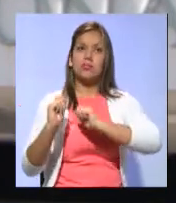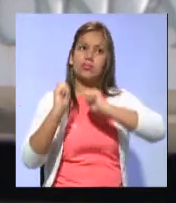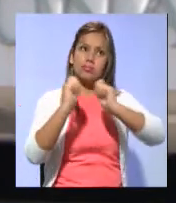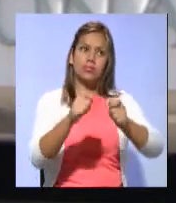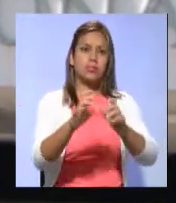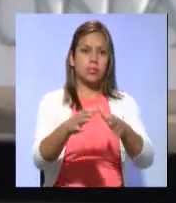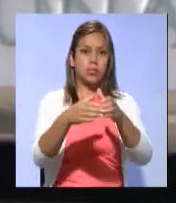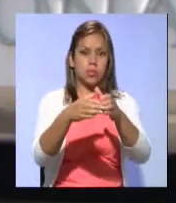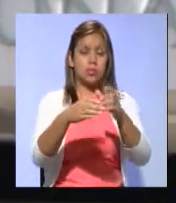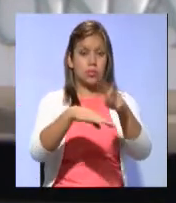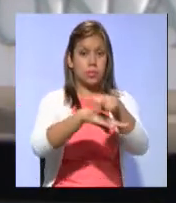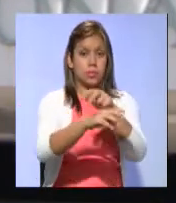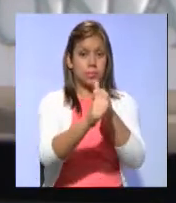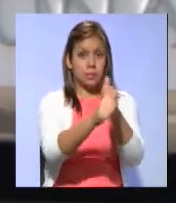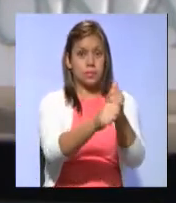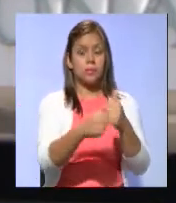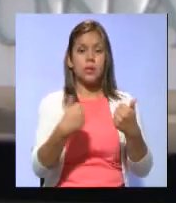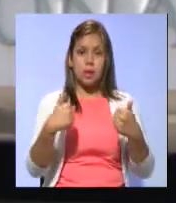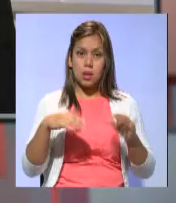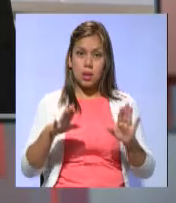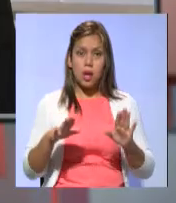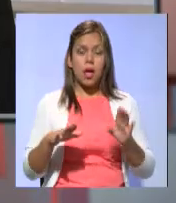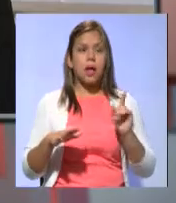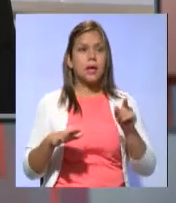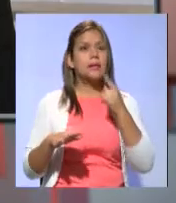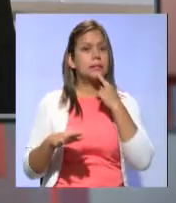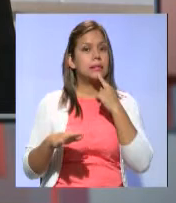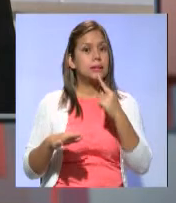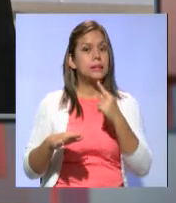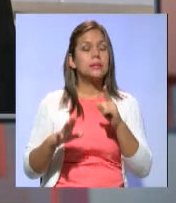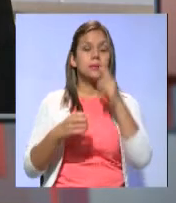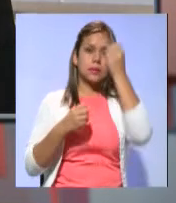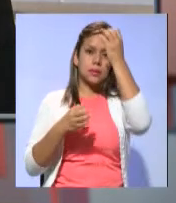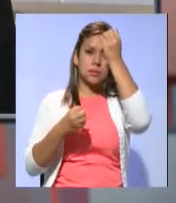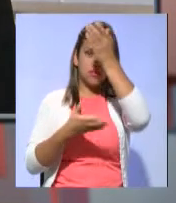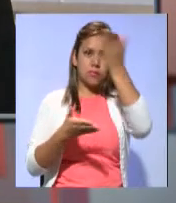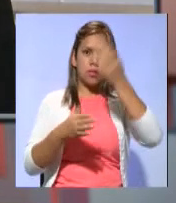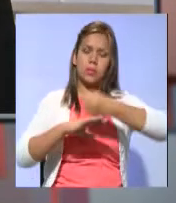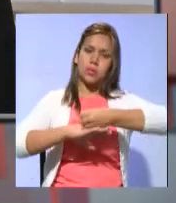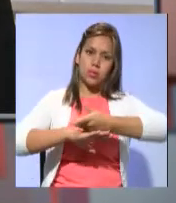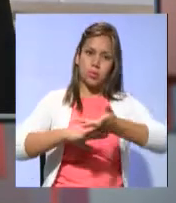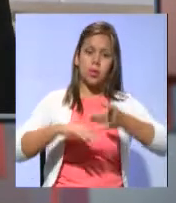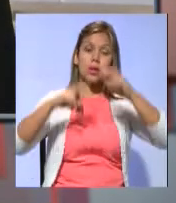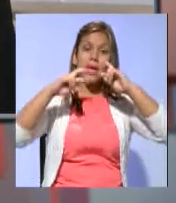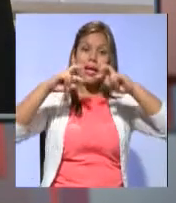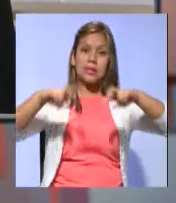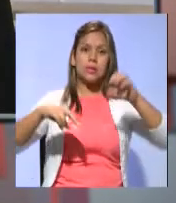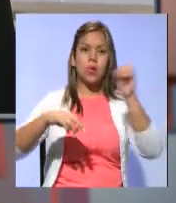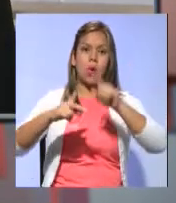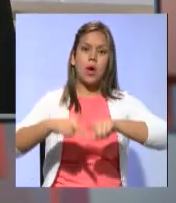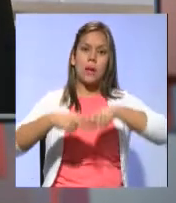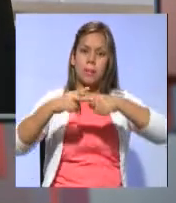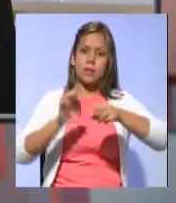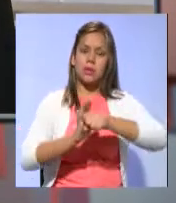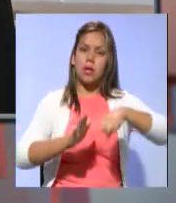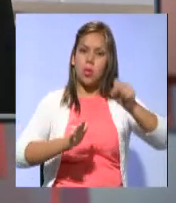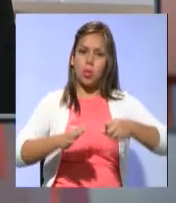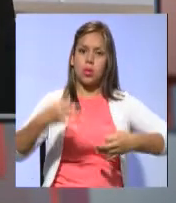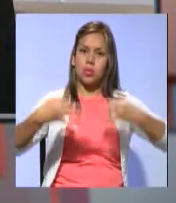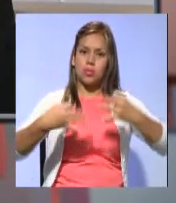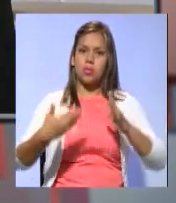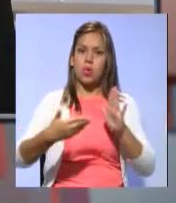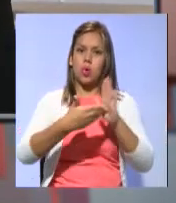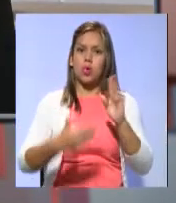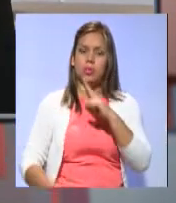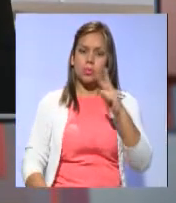Comisión de Fiscalización, quien a su vez tendrá que sustanciar el informe recomendando el archivo o el inicio de juicio político en contra